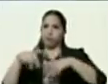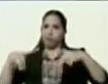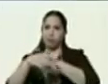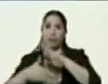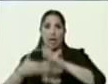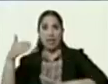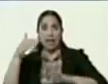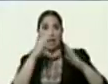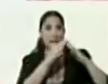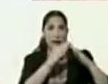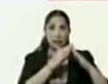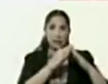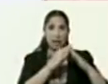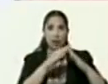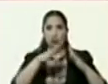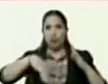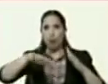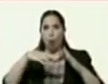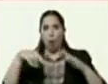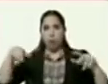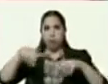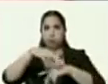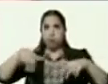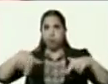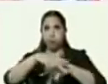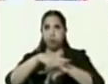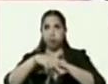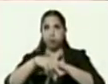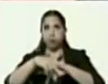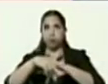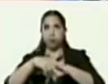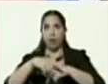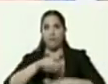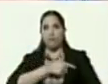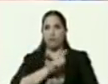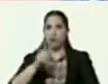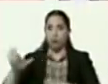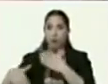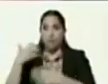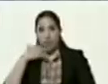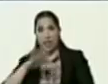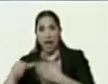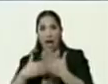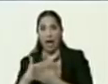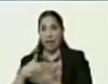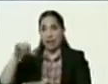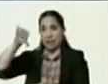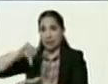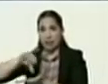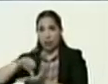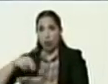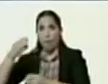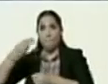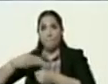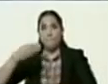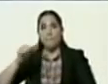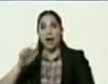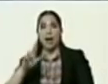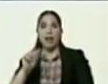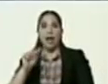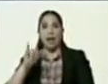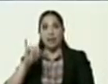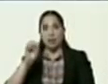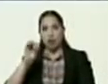de sus casas en todo el recorrido entre la fría hasta el sector el paraíso en todos esos pueblos en la tendida en